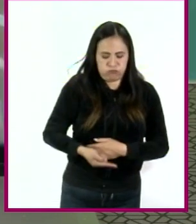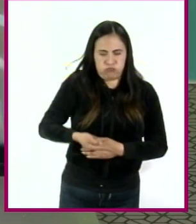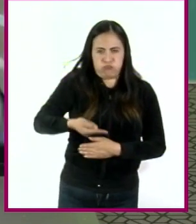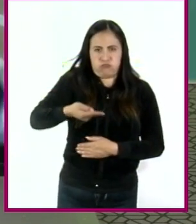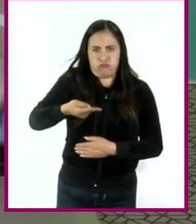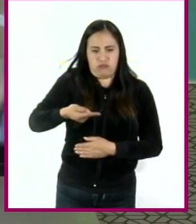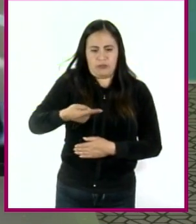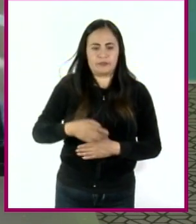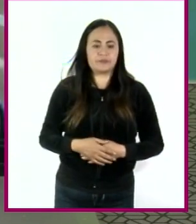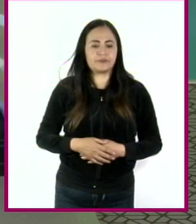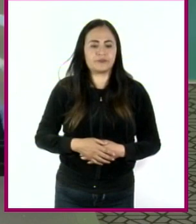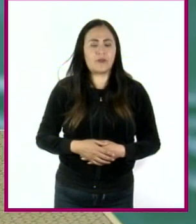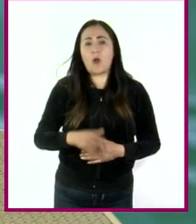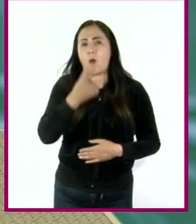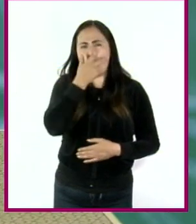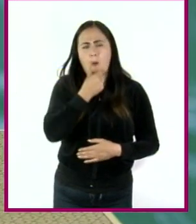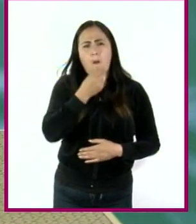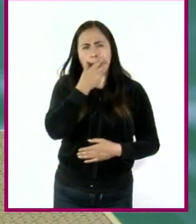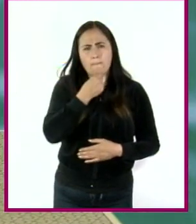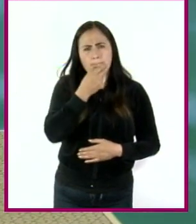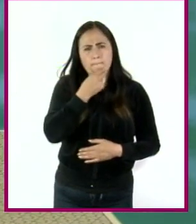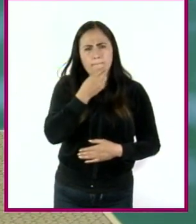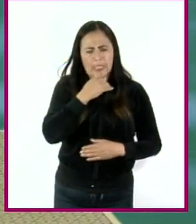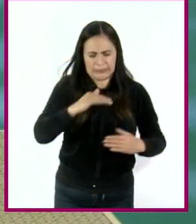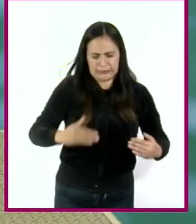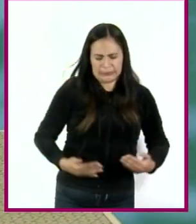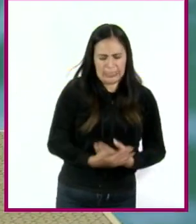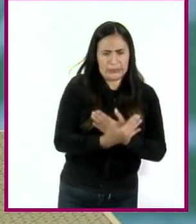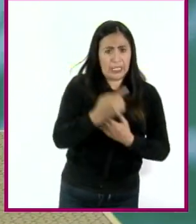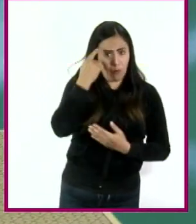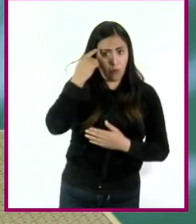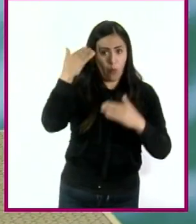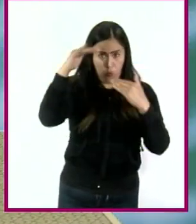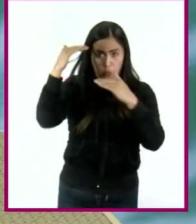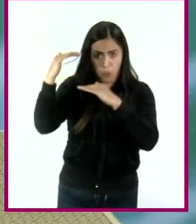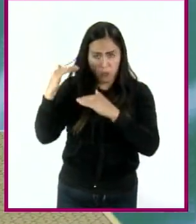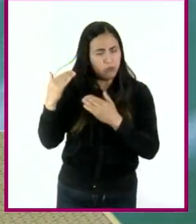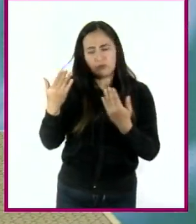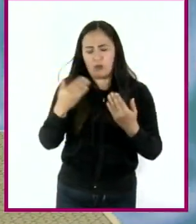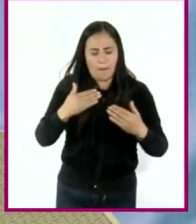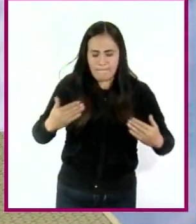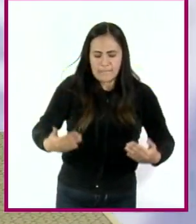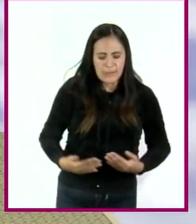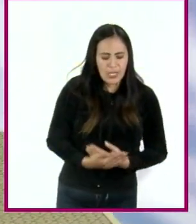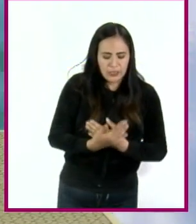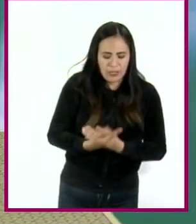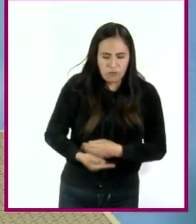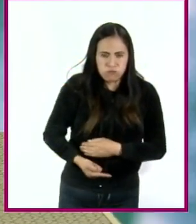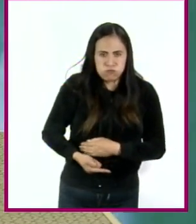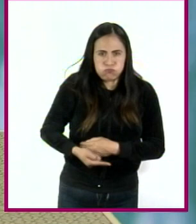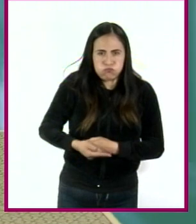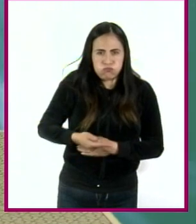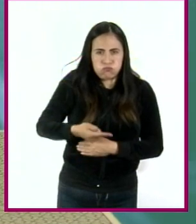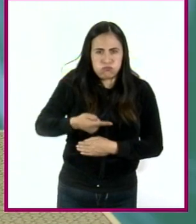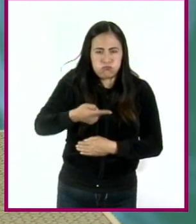postnatal, porque el hombre, como sabemos, nace muy inmaduro. Entonces, esos primeros años se